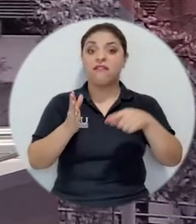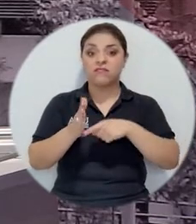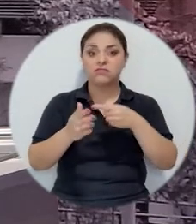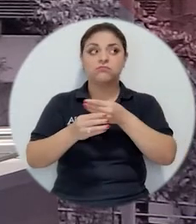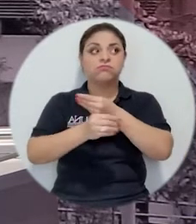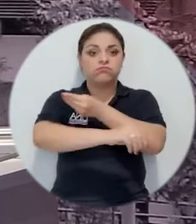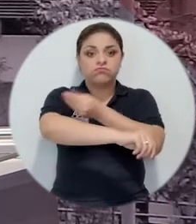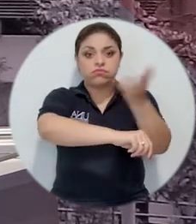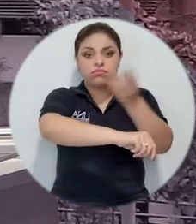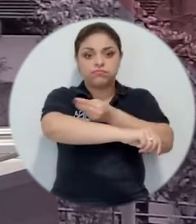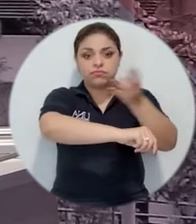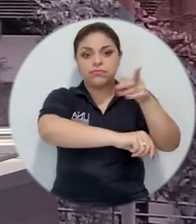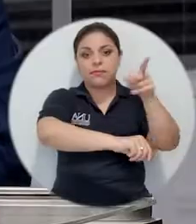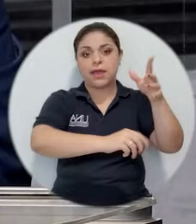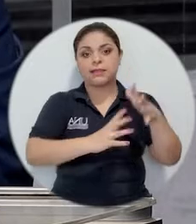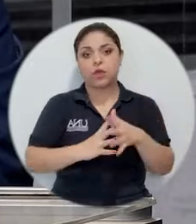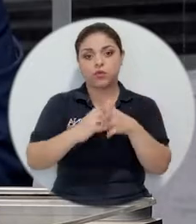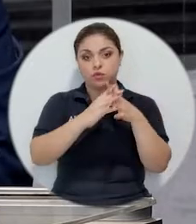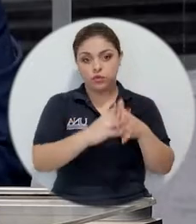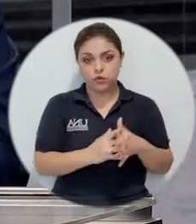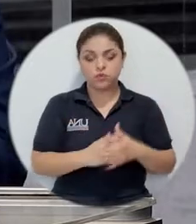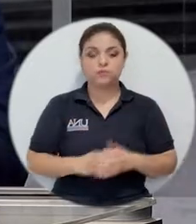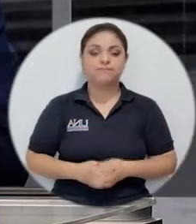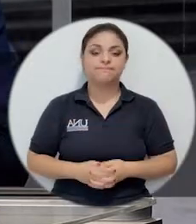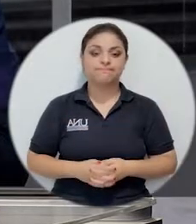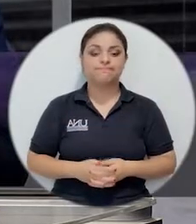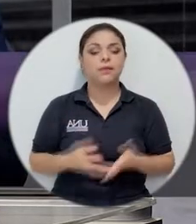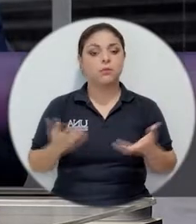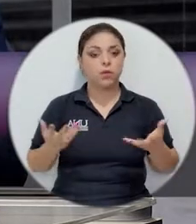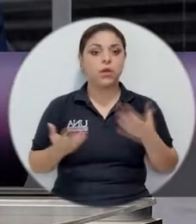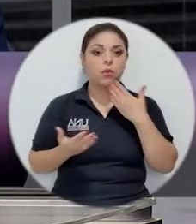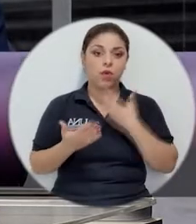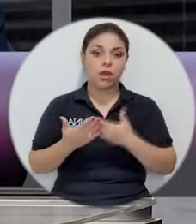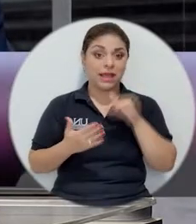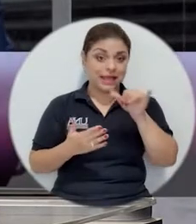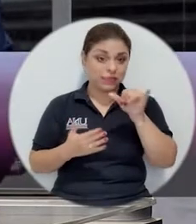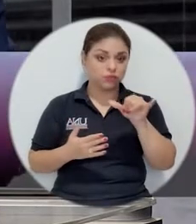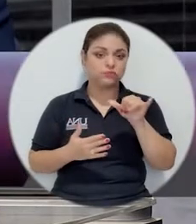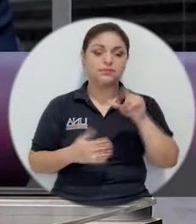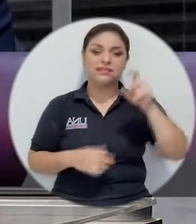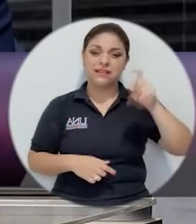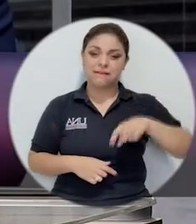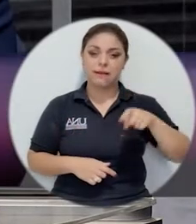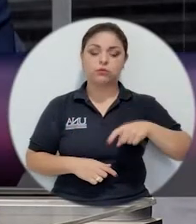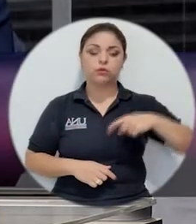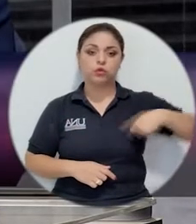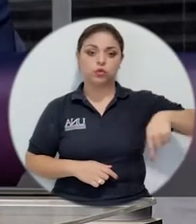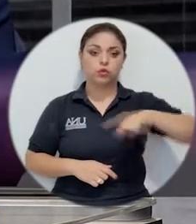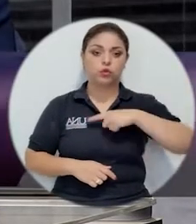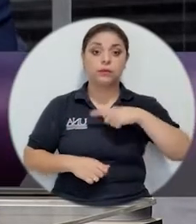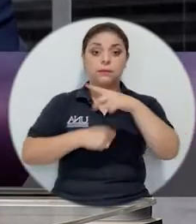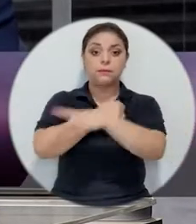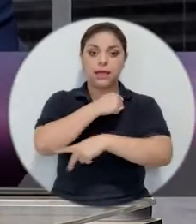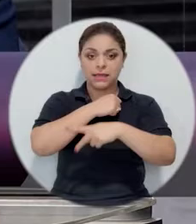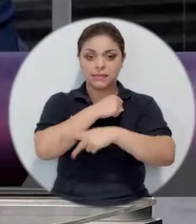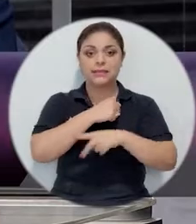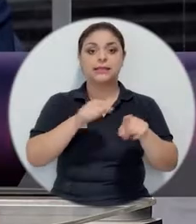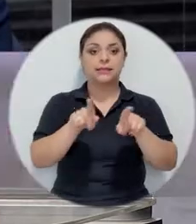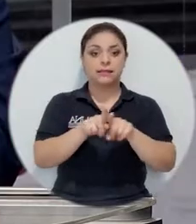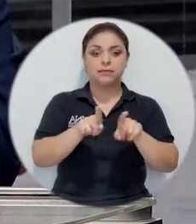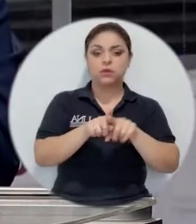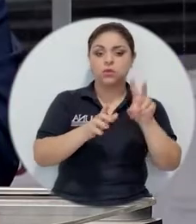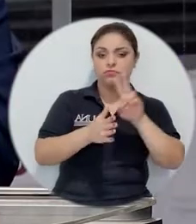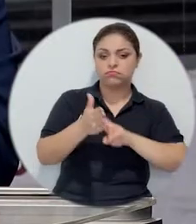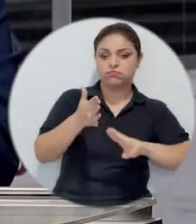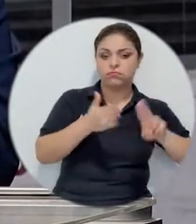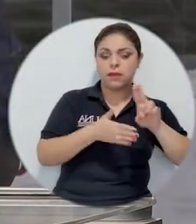Unidos. En ese aspecto, siempre tenemos que estar desde el punto de vista del país y también como universidad reflexionando sobre